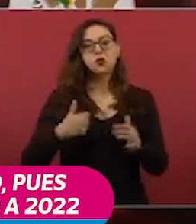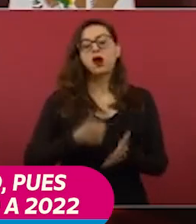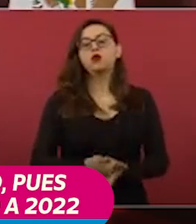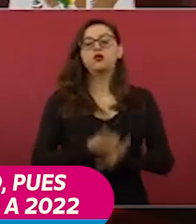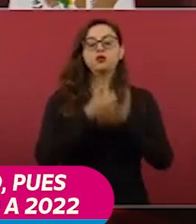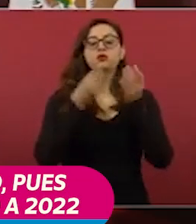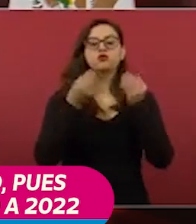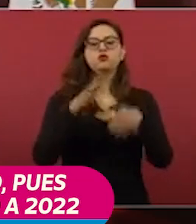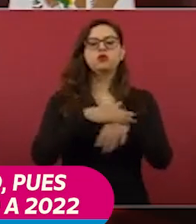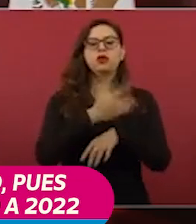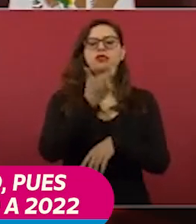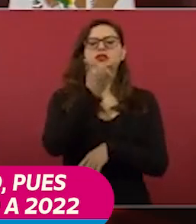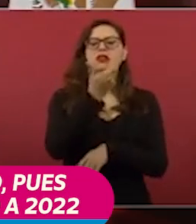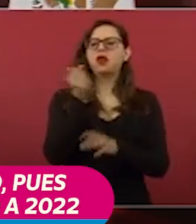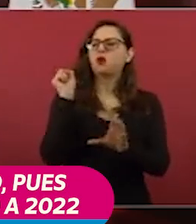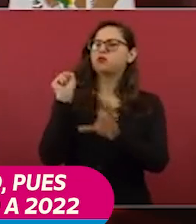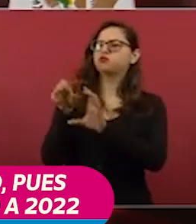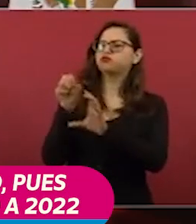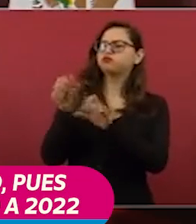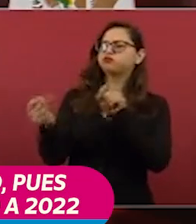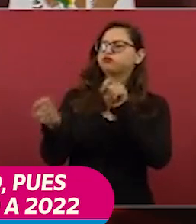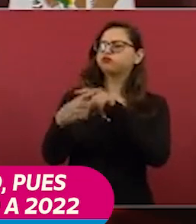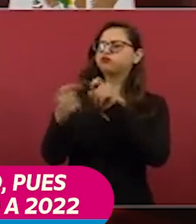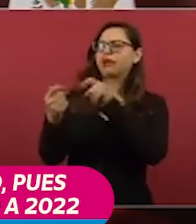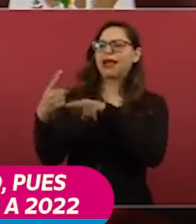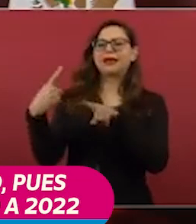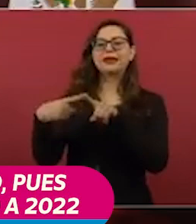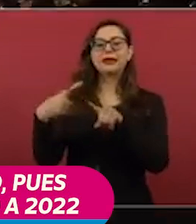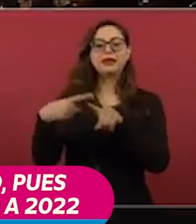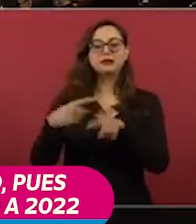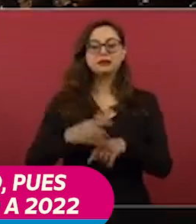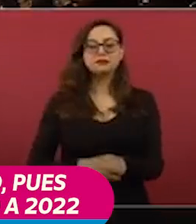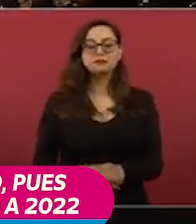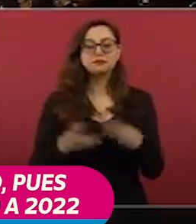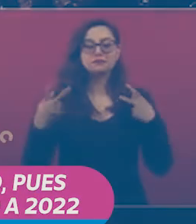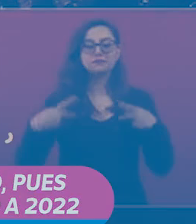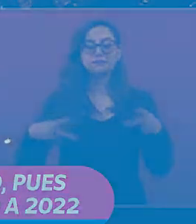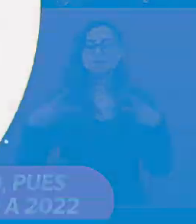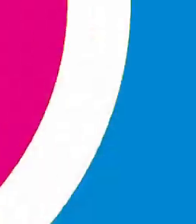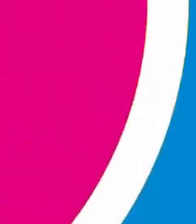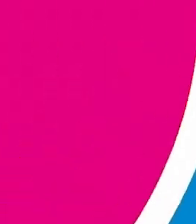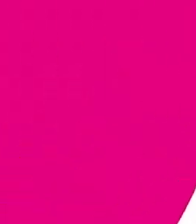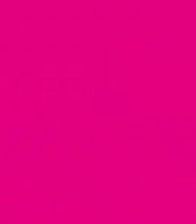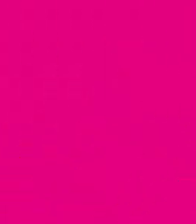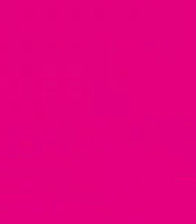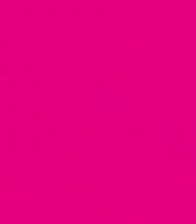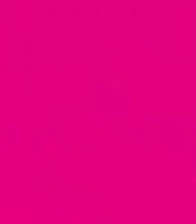más necesitada, va abajo, a 10 millones de familias mexicanas.